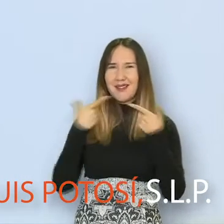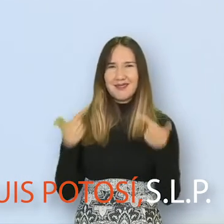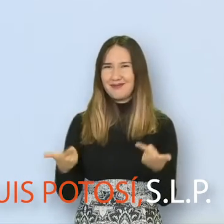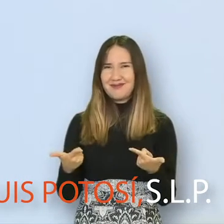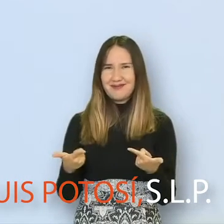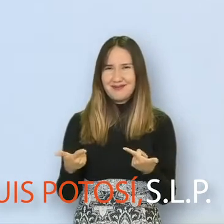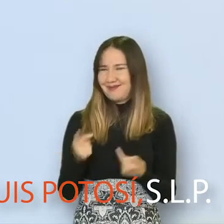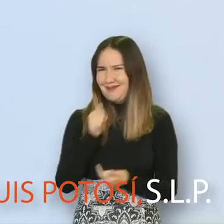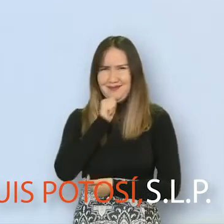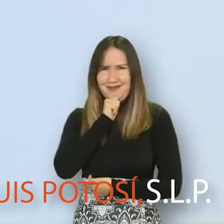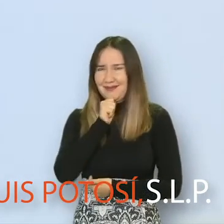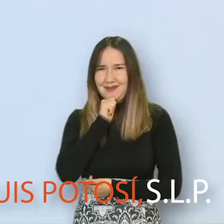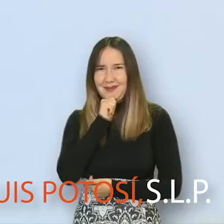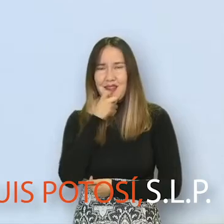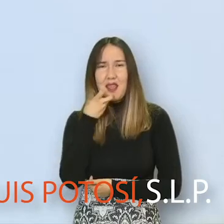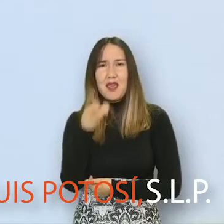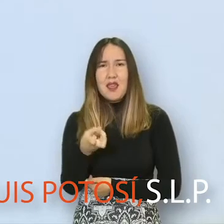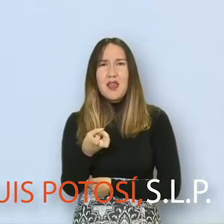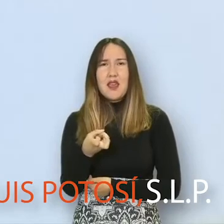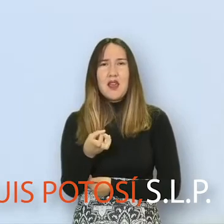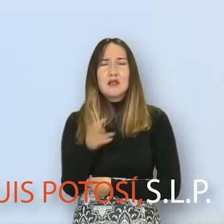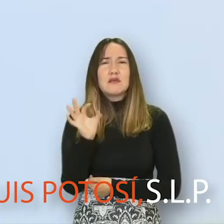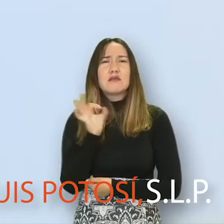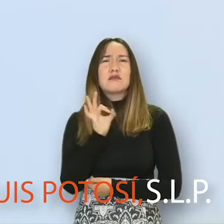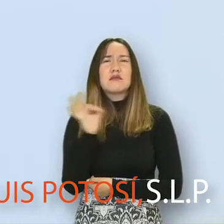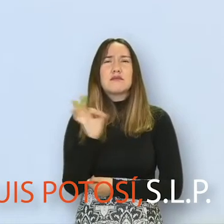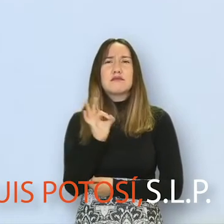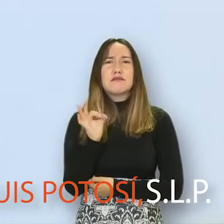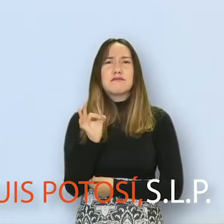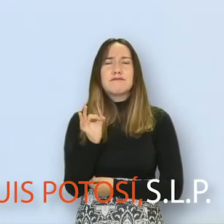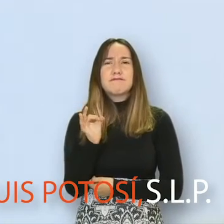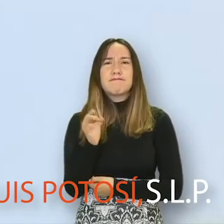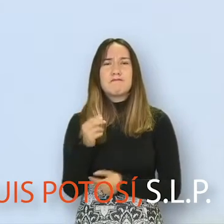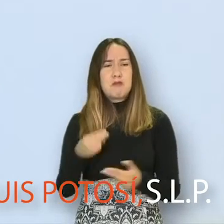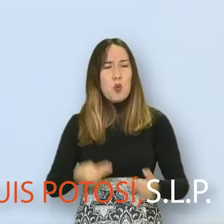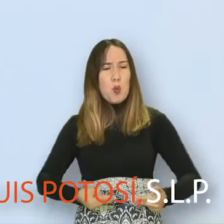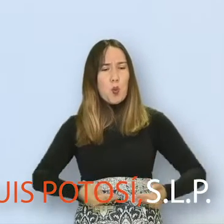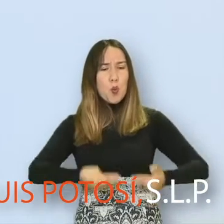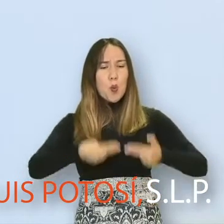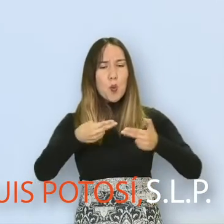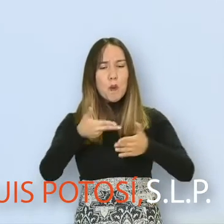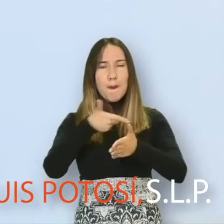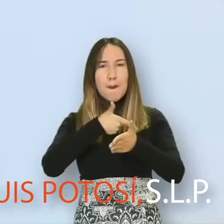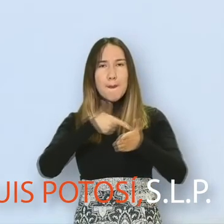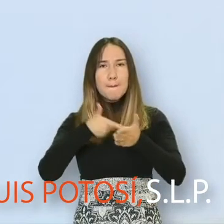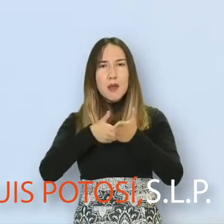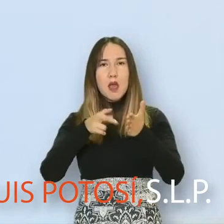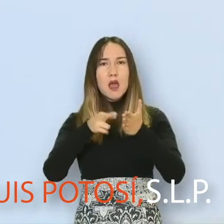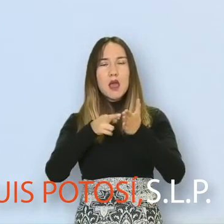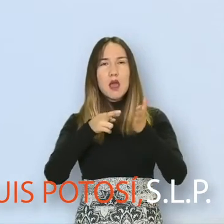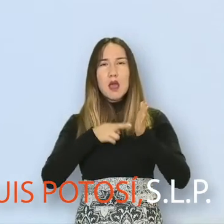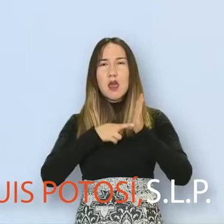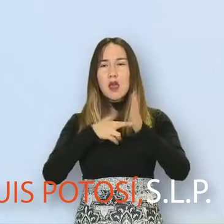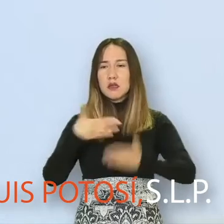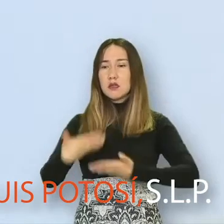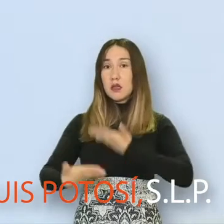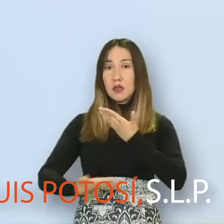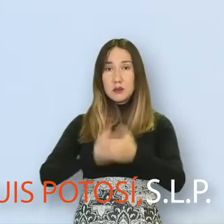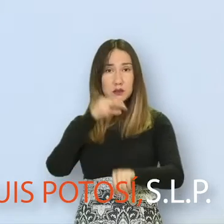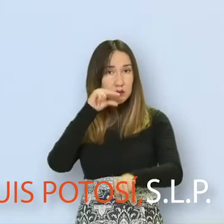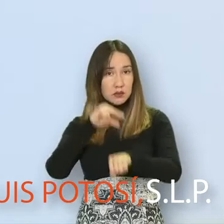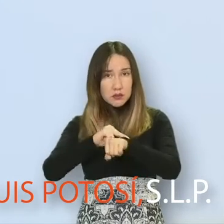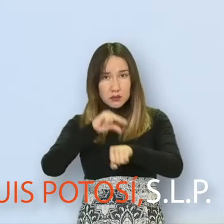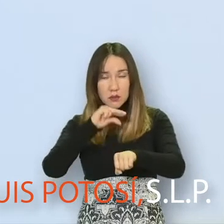situaciones que no estén relacionadas con algún establecimiento, con la prestación de servicios médicos,